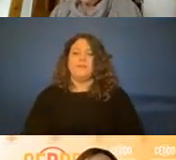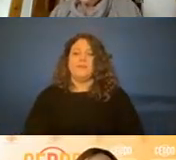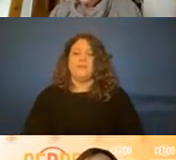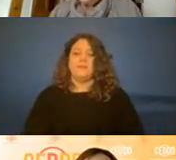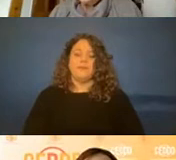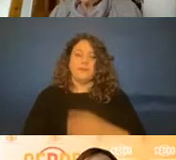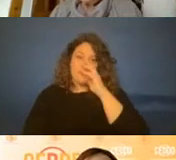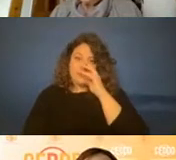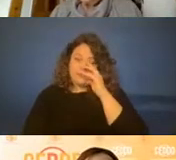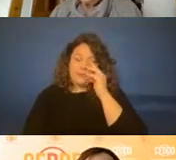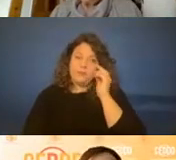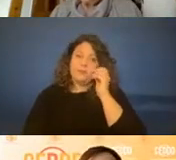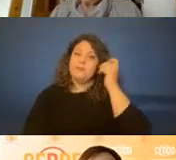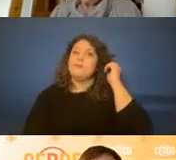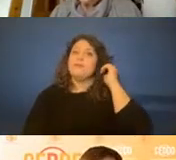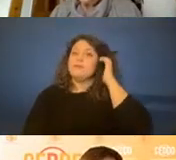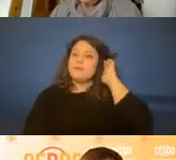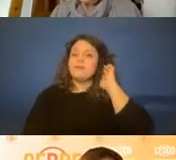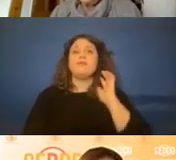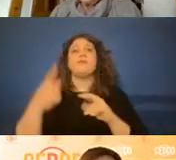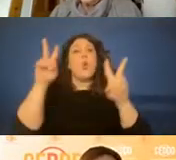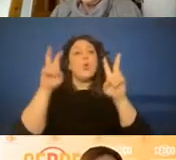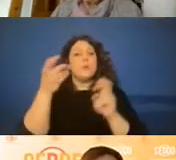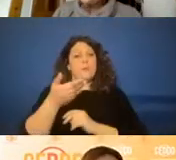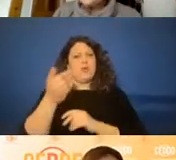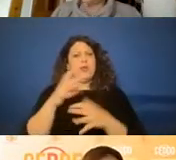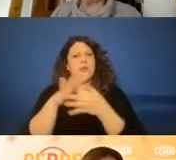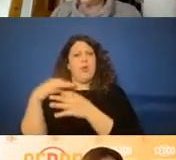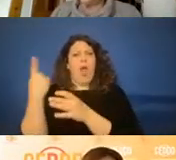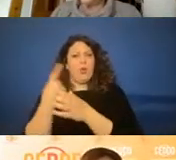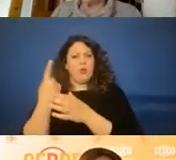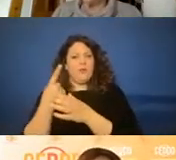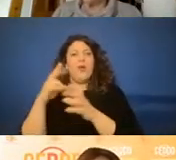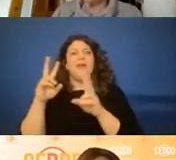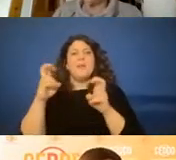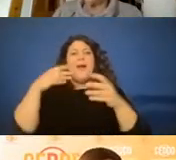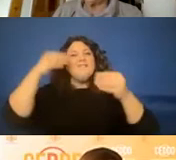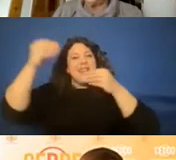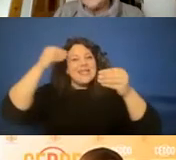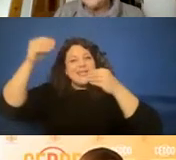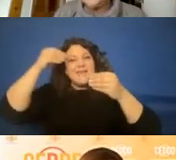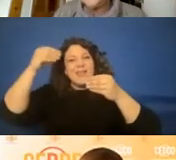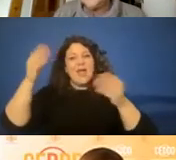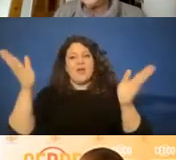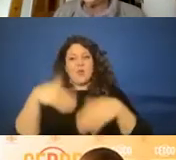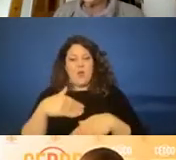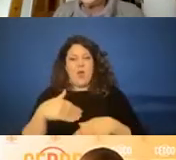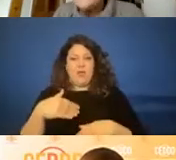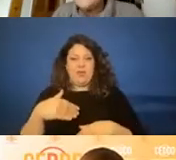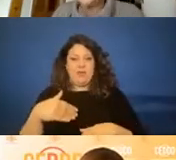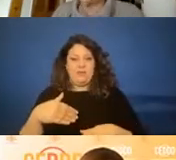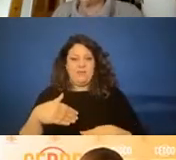tema que es muy importante en el espectro del autismo, es la inflexibilidad. Yo he puesto flexibilidad, pero